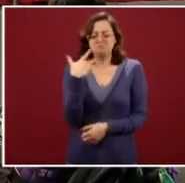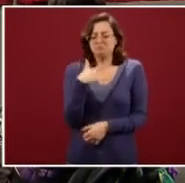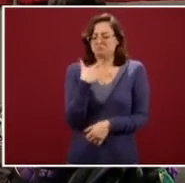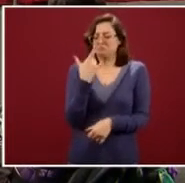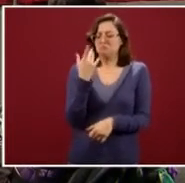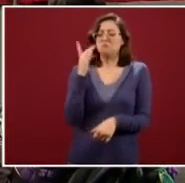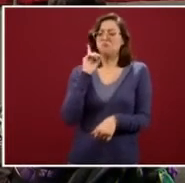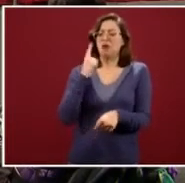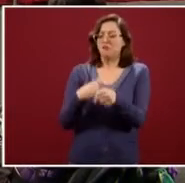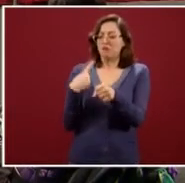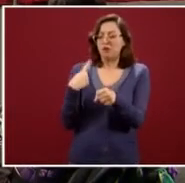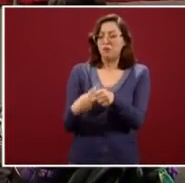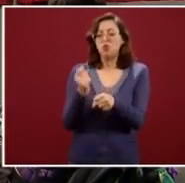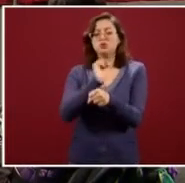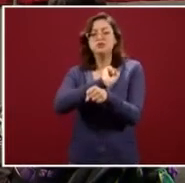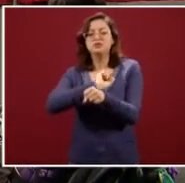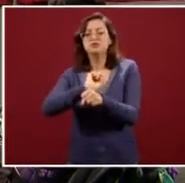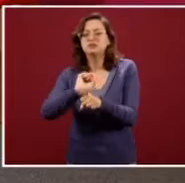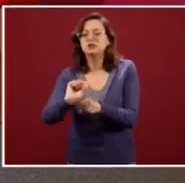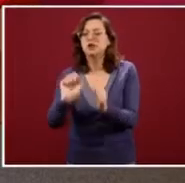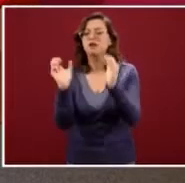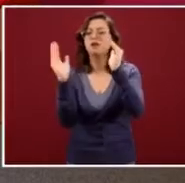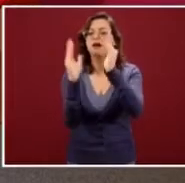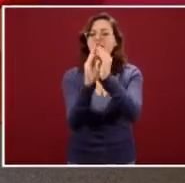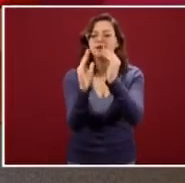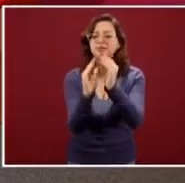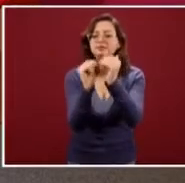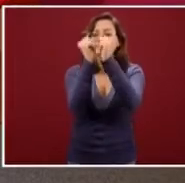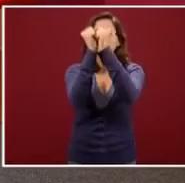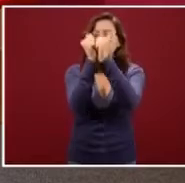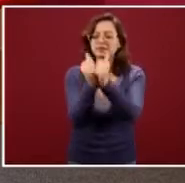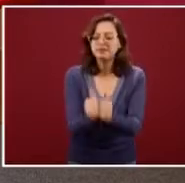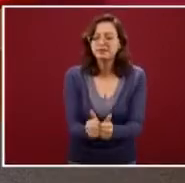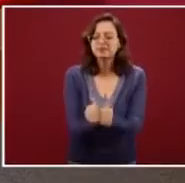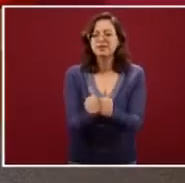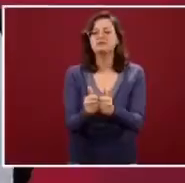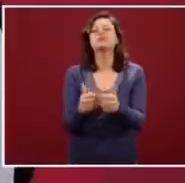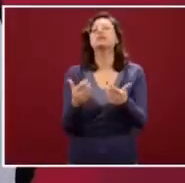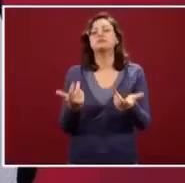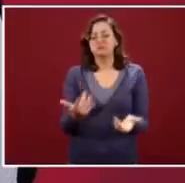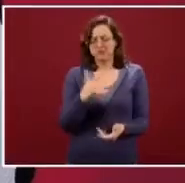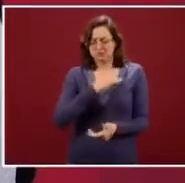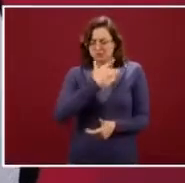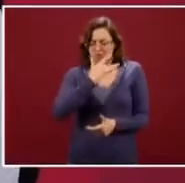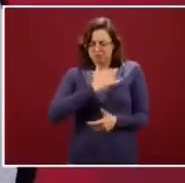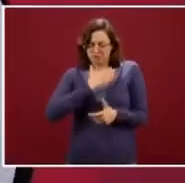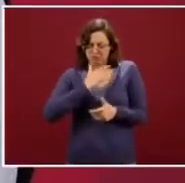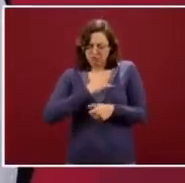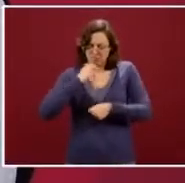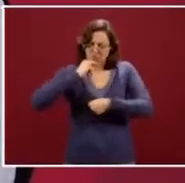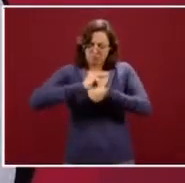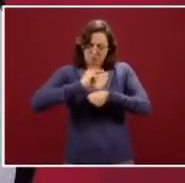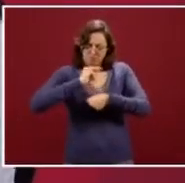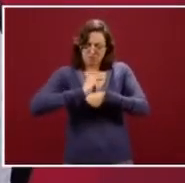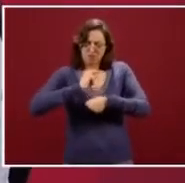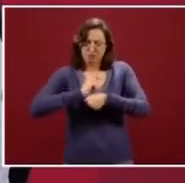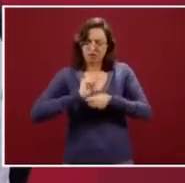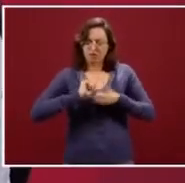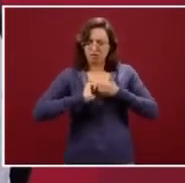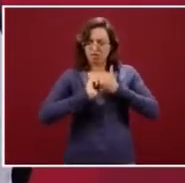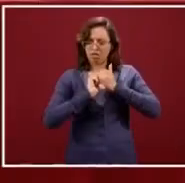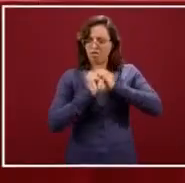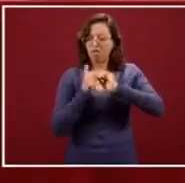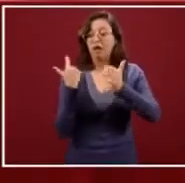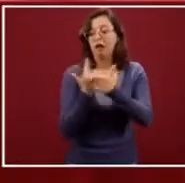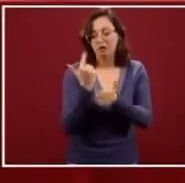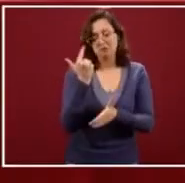sintomatología leve es preferible estén en su domicilio, monitoreando sí lógicamente signos de alarma que sí deberían de llevar a una atención